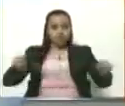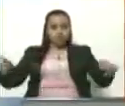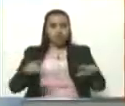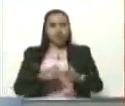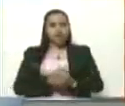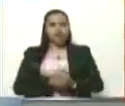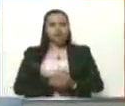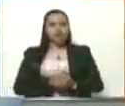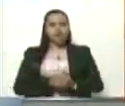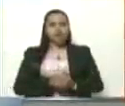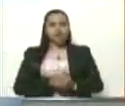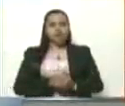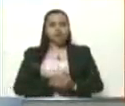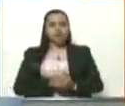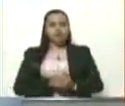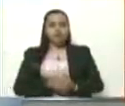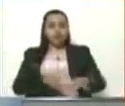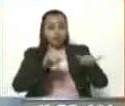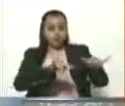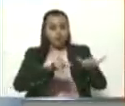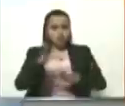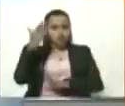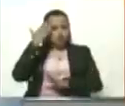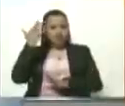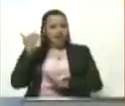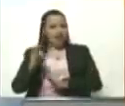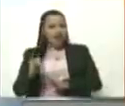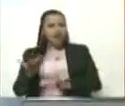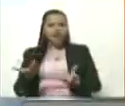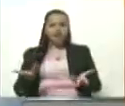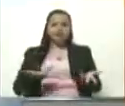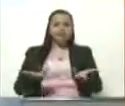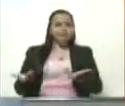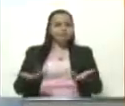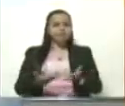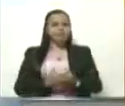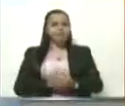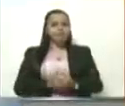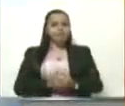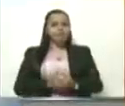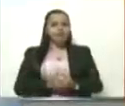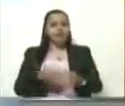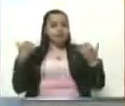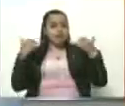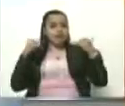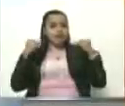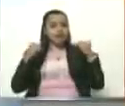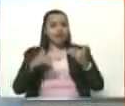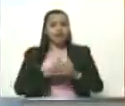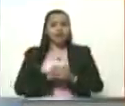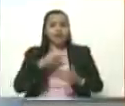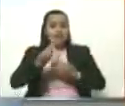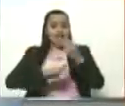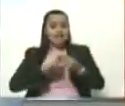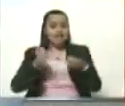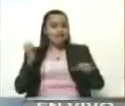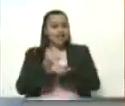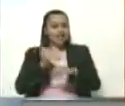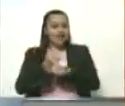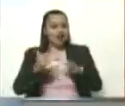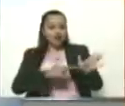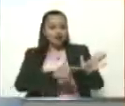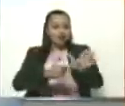donde como se sabe siempre hemos tenido a bien celebrarlo trabajando dando